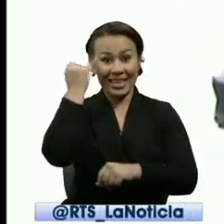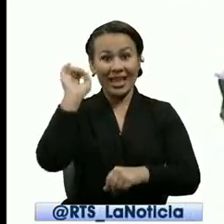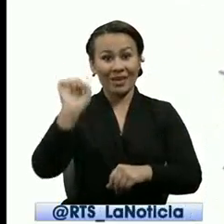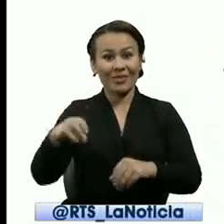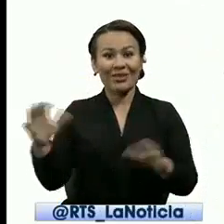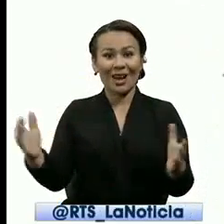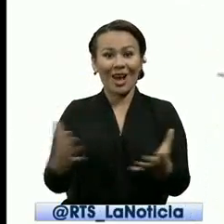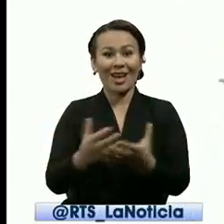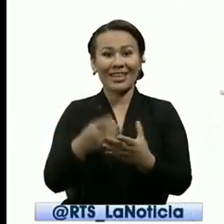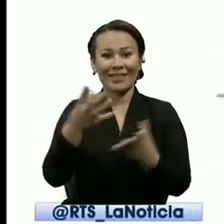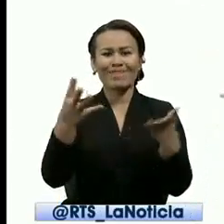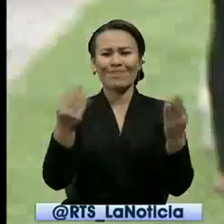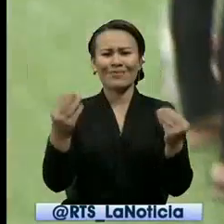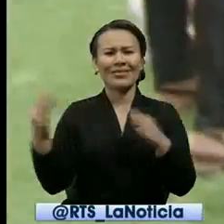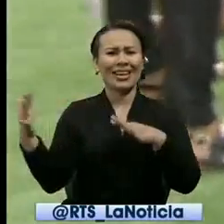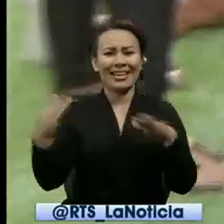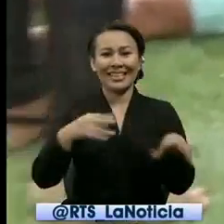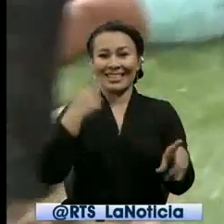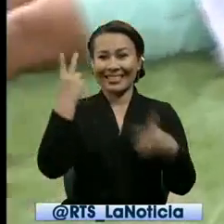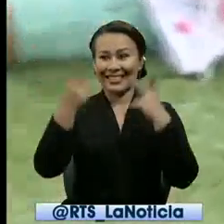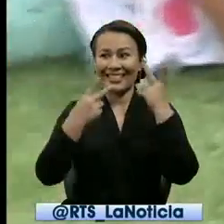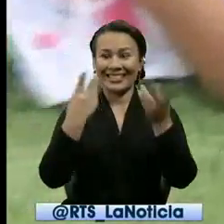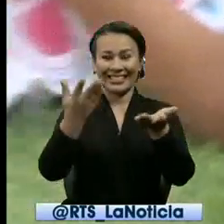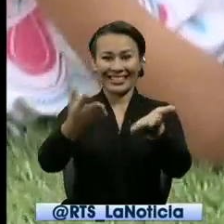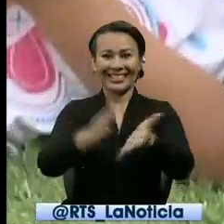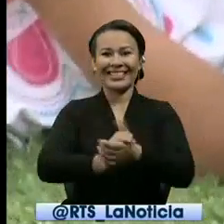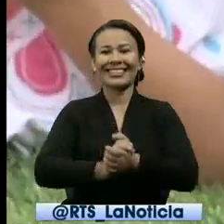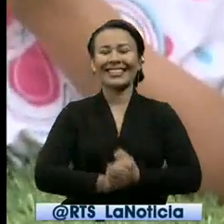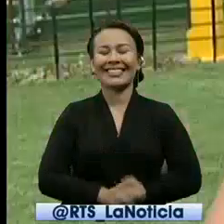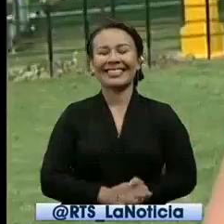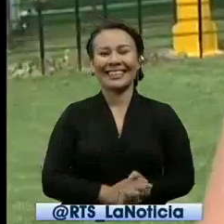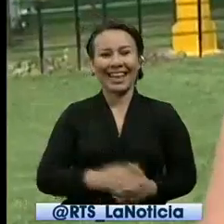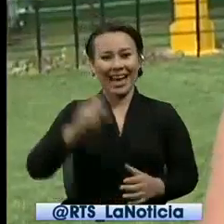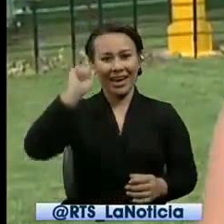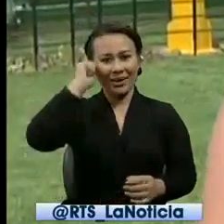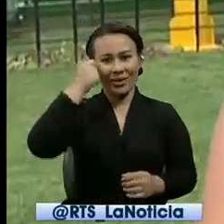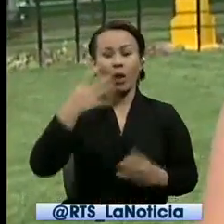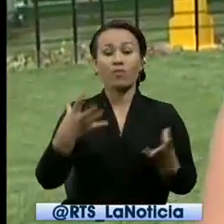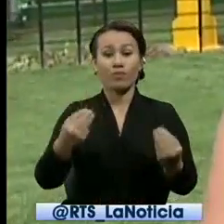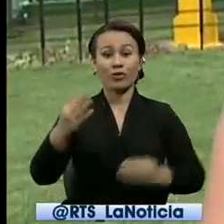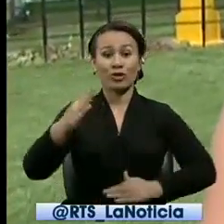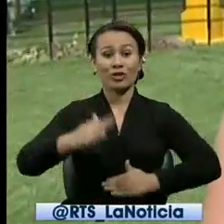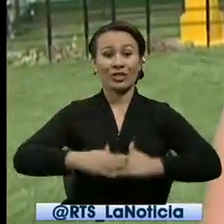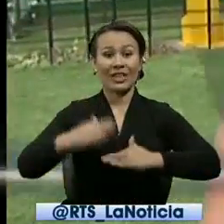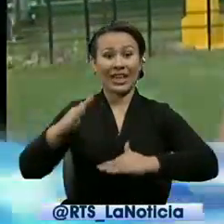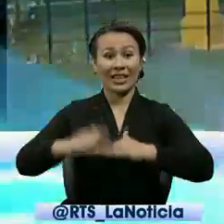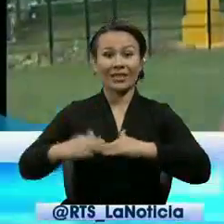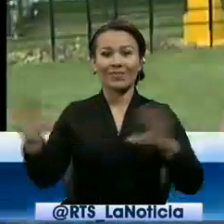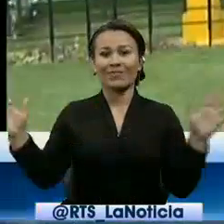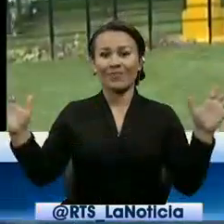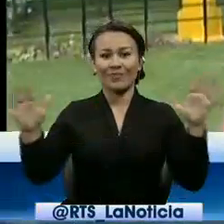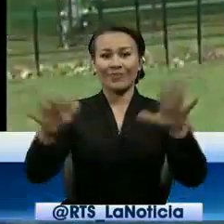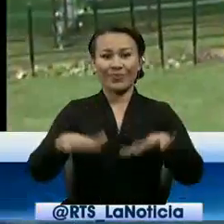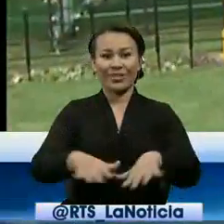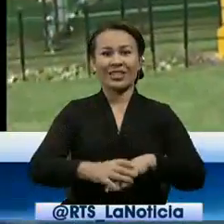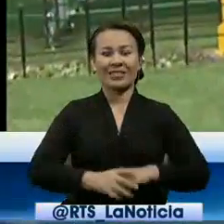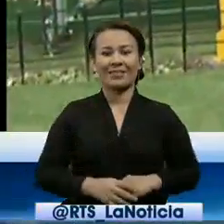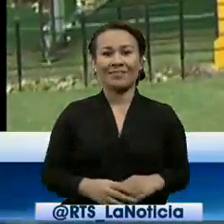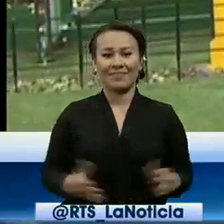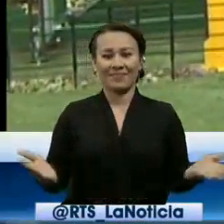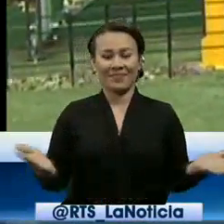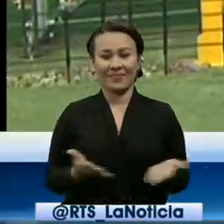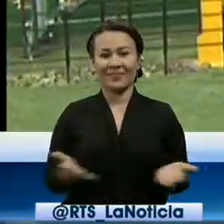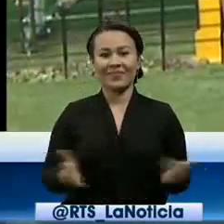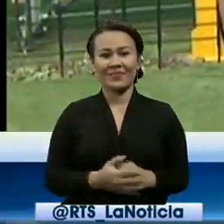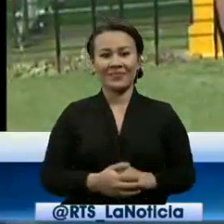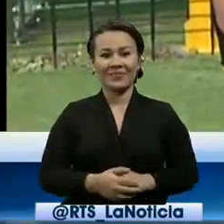tenido acogida, dejando gratos momentos para recordar. Es bastante lleno y espero que siga funcionando bien. Lo veo como un